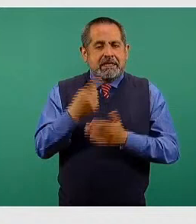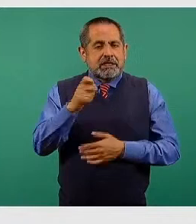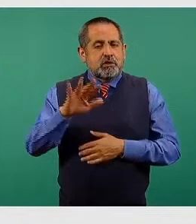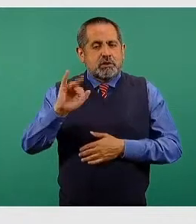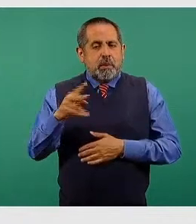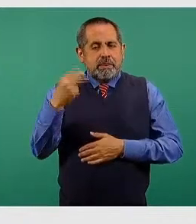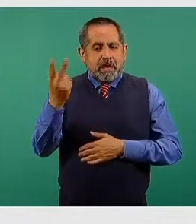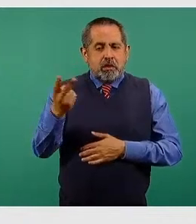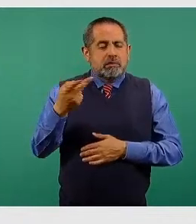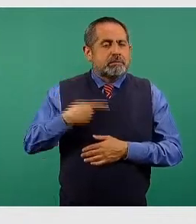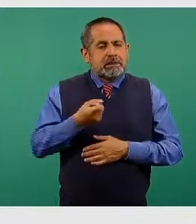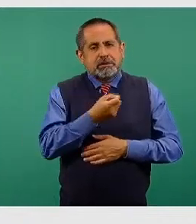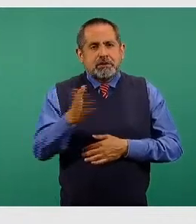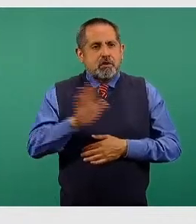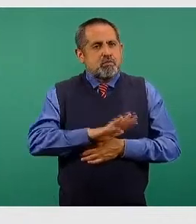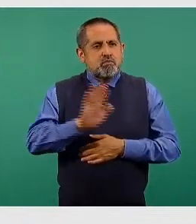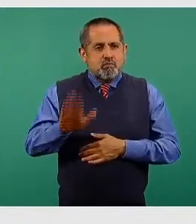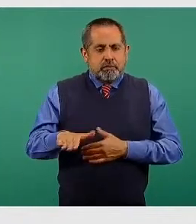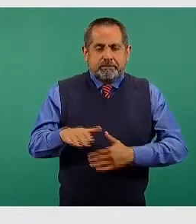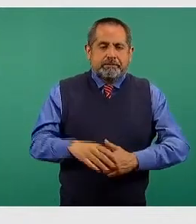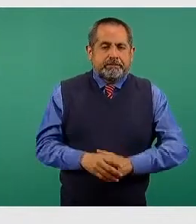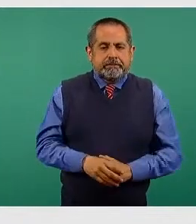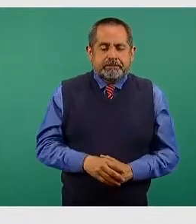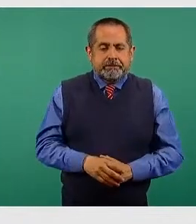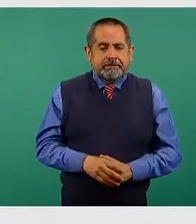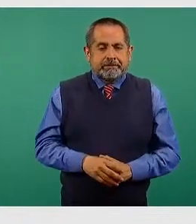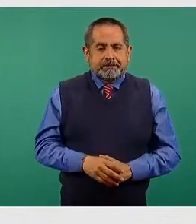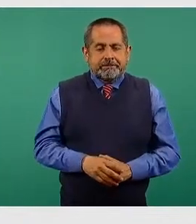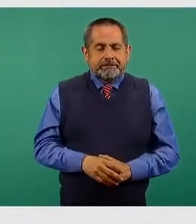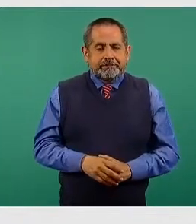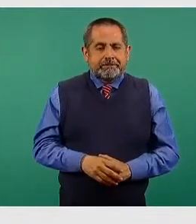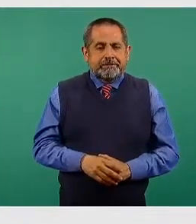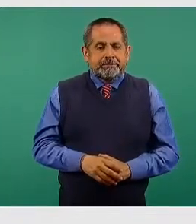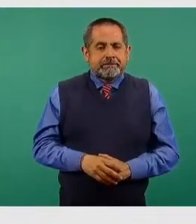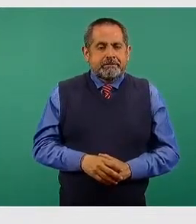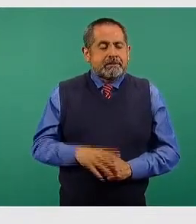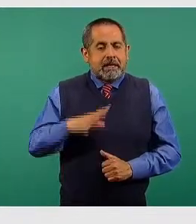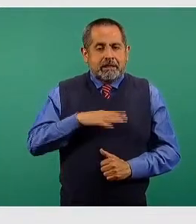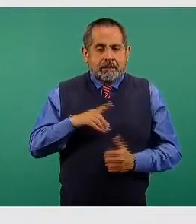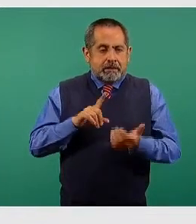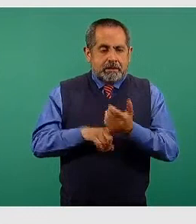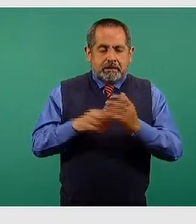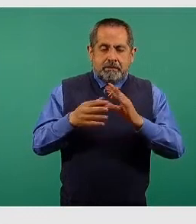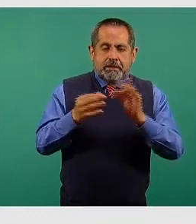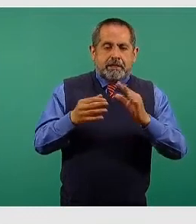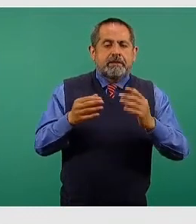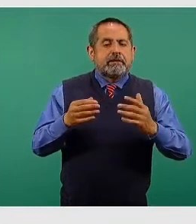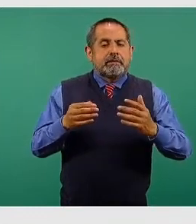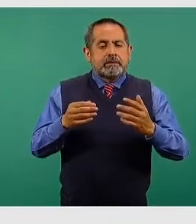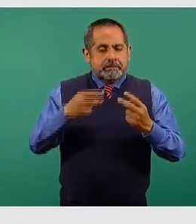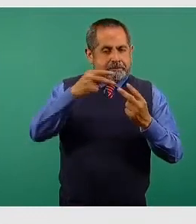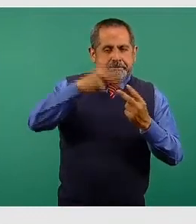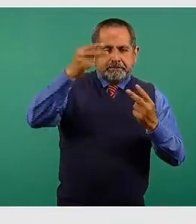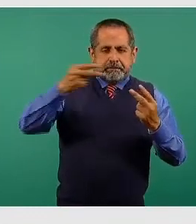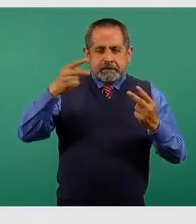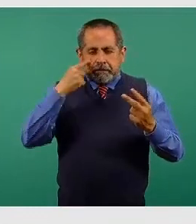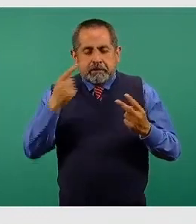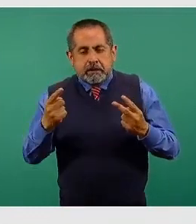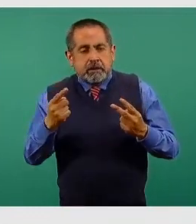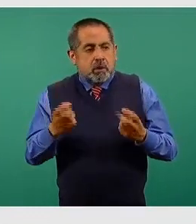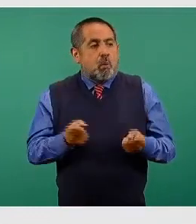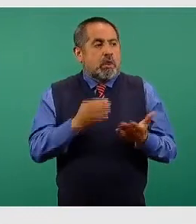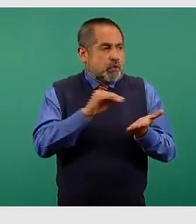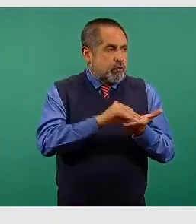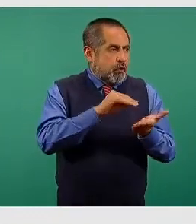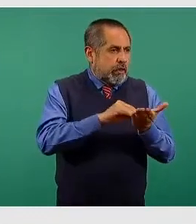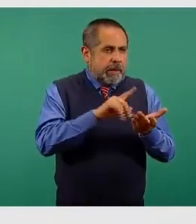186.152 defunciones confirmadas. Podemos observar dos cifras. Una cifra en verde, donde tenemos los casos